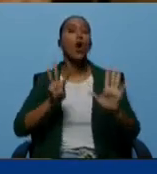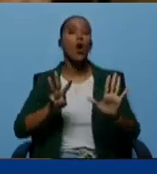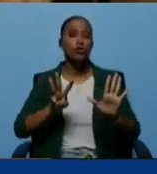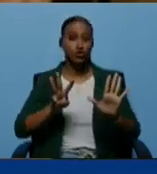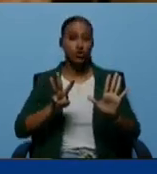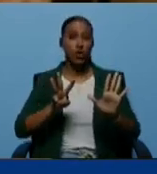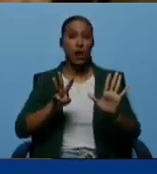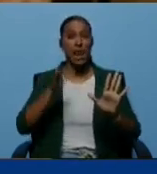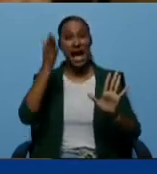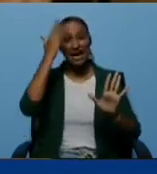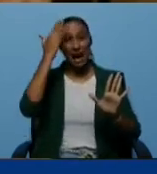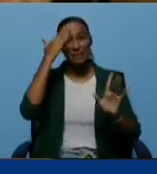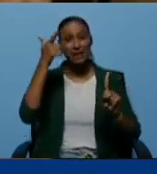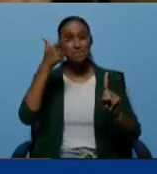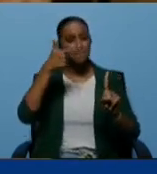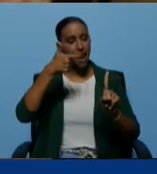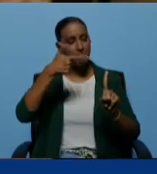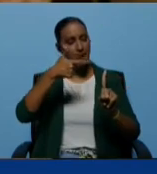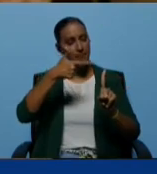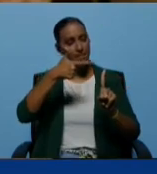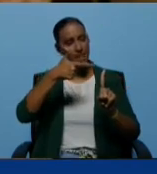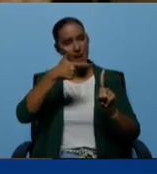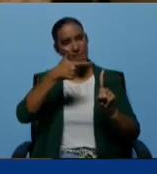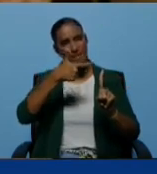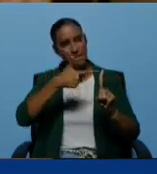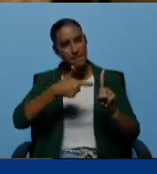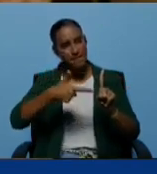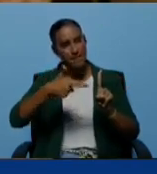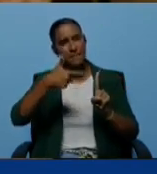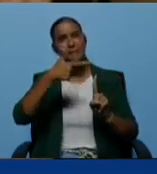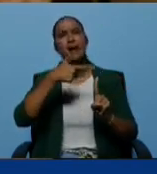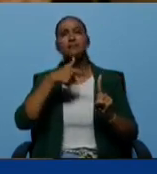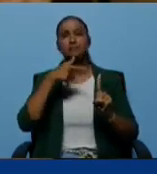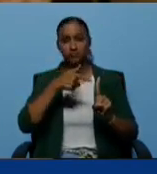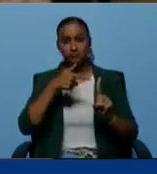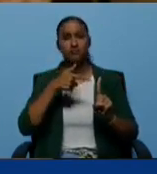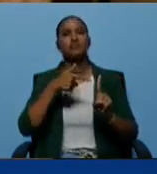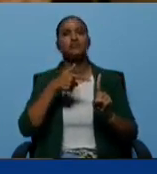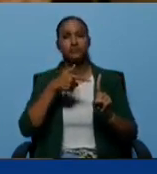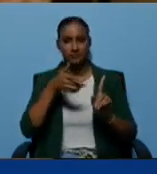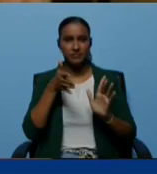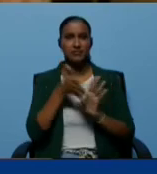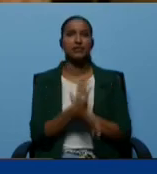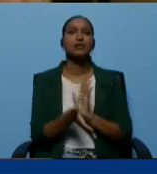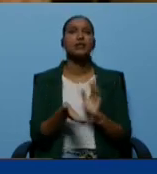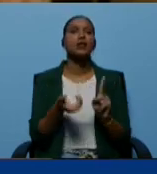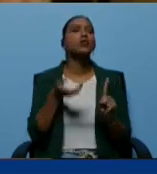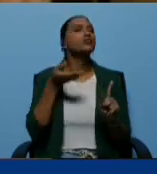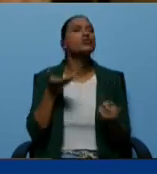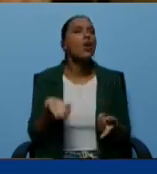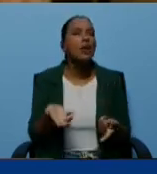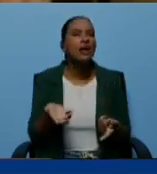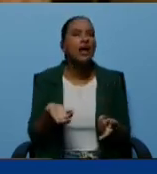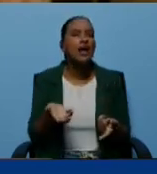en la cabeza, con características cortantes y confuso cortantes, lo que nos habla de una acción